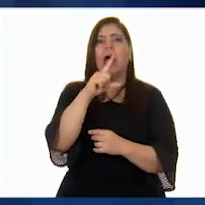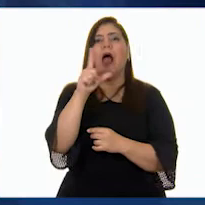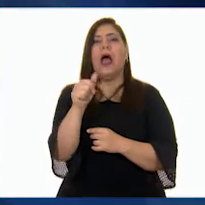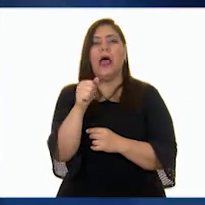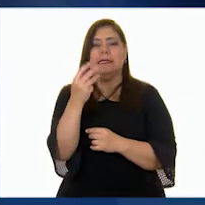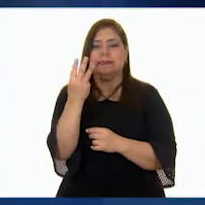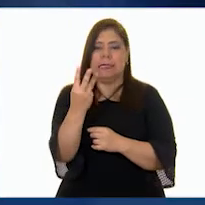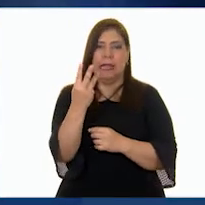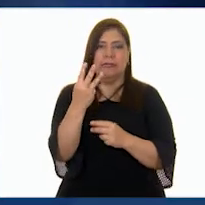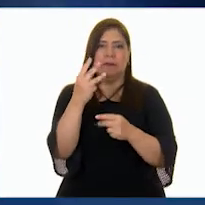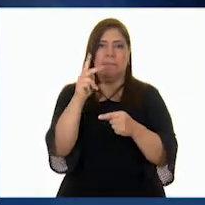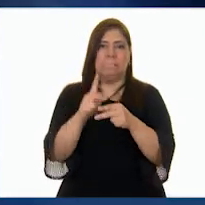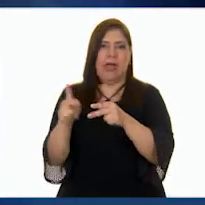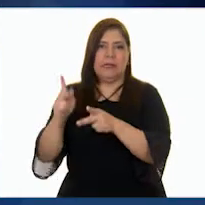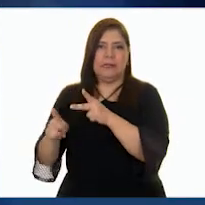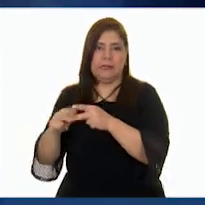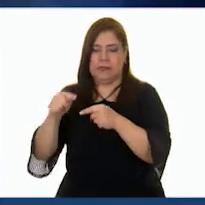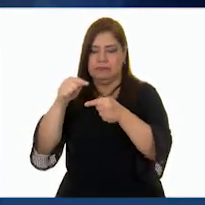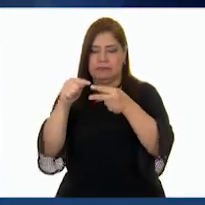es, tomamos